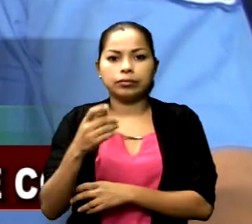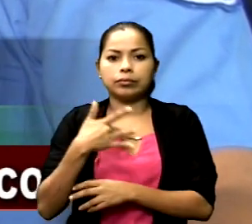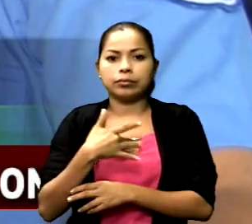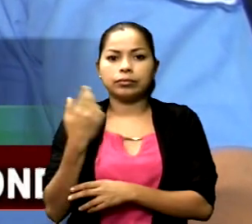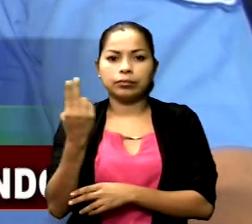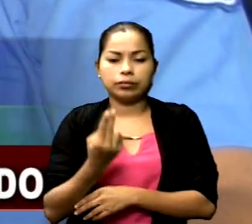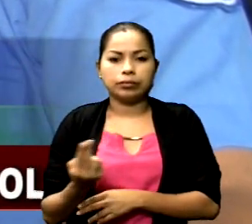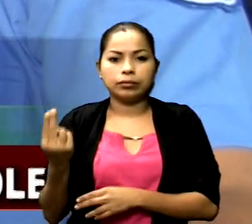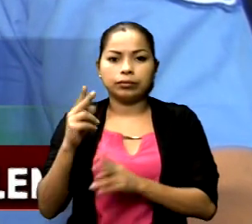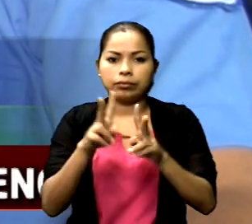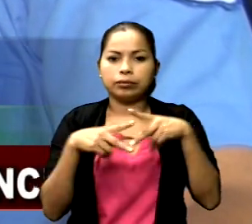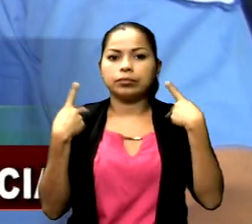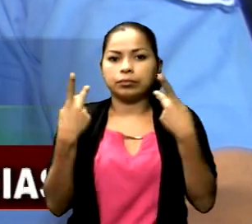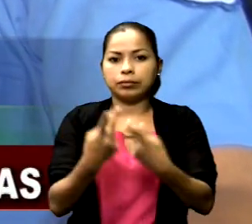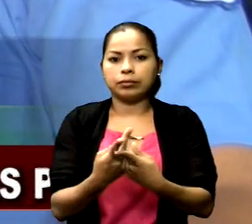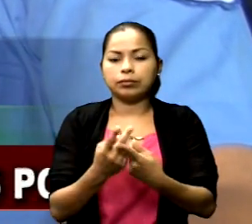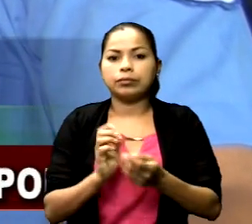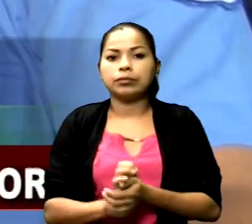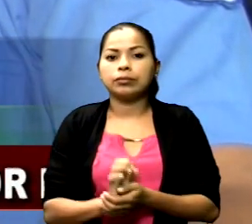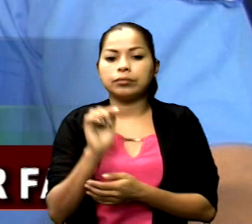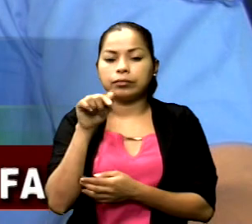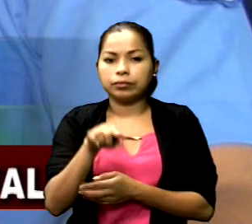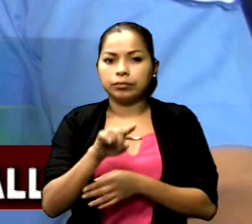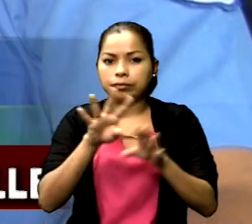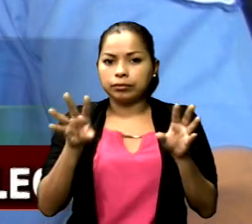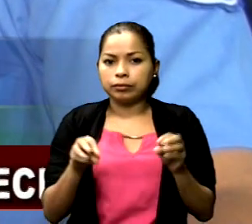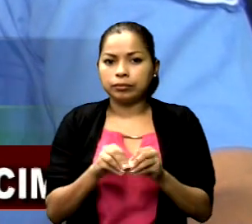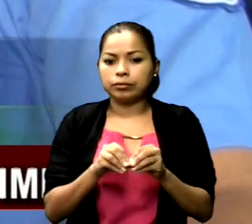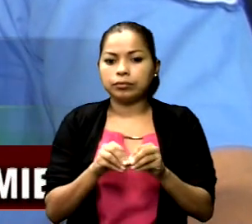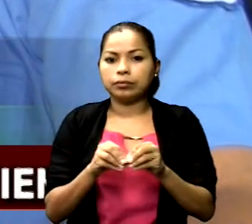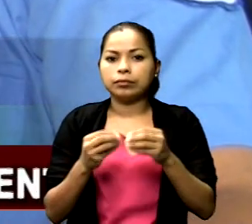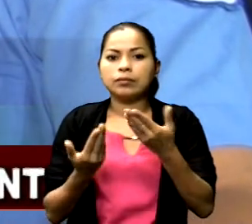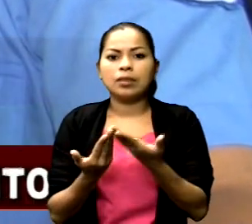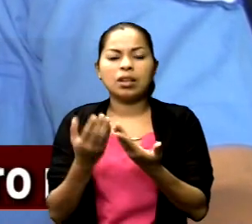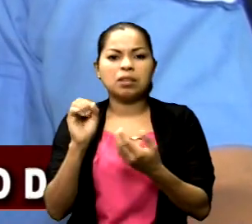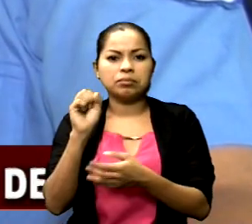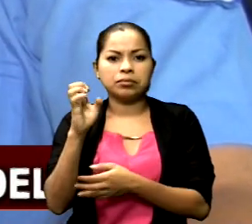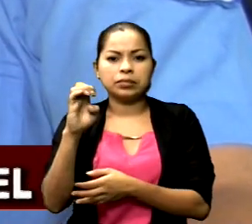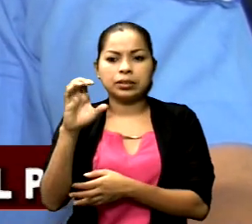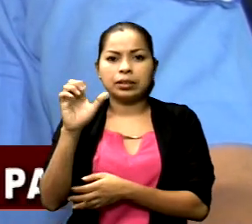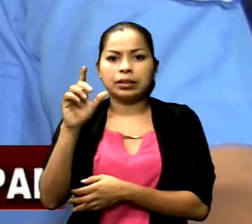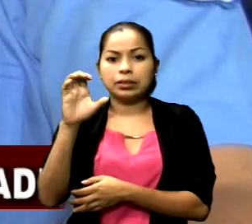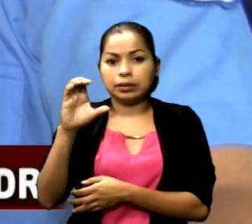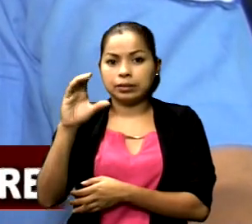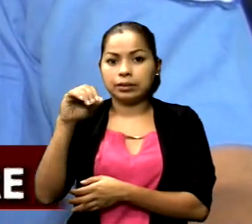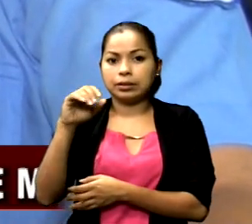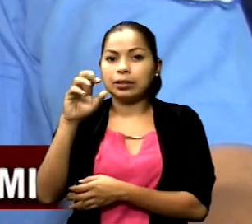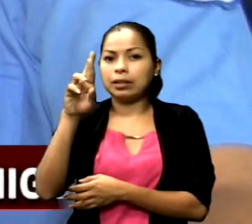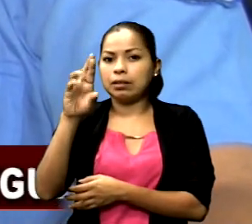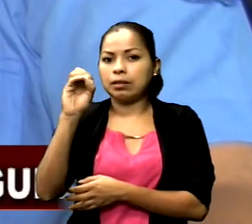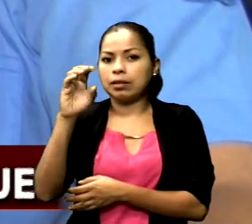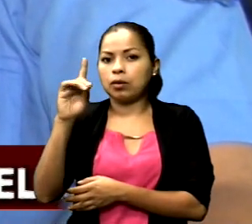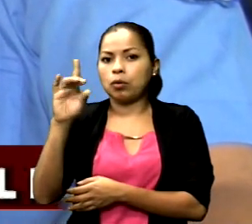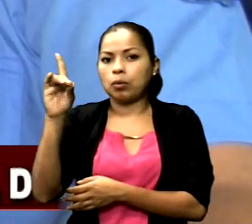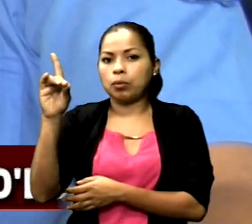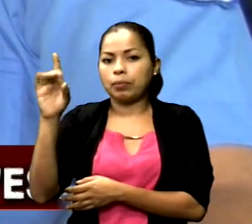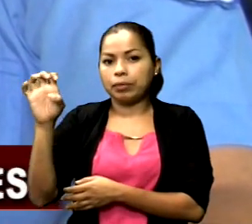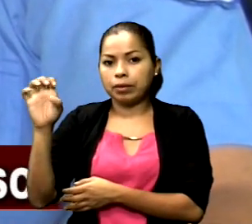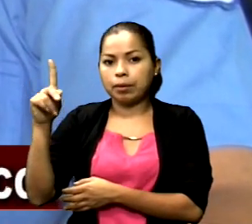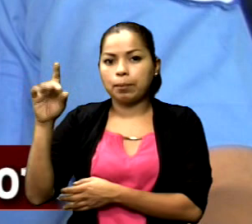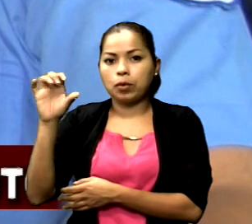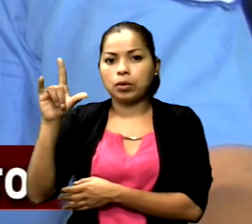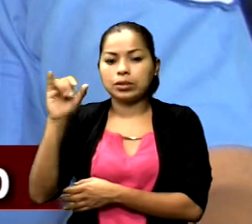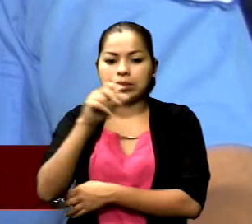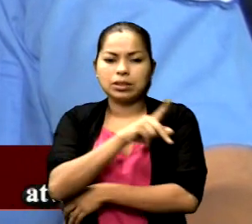global. De ellos, los certificados de conducta, los que se conocen popularmente como récords de policía, representan